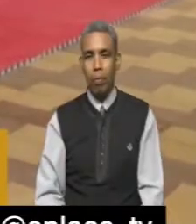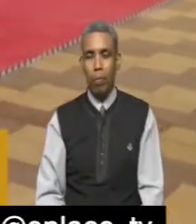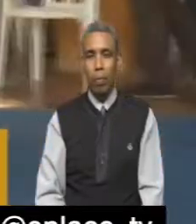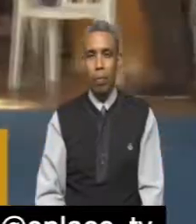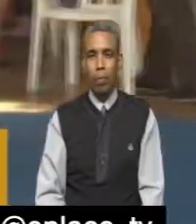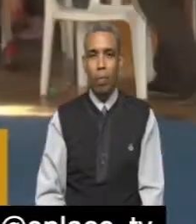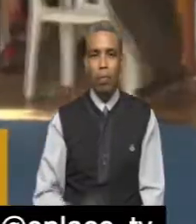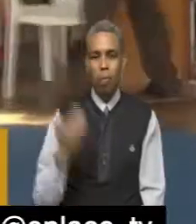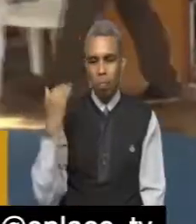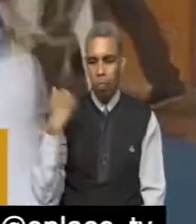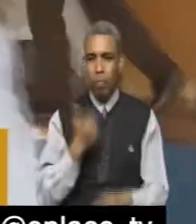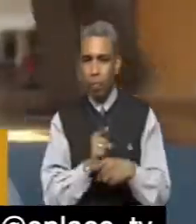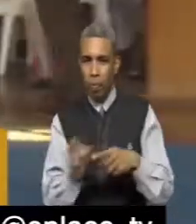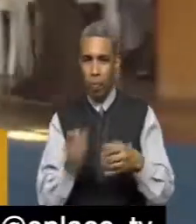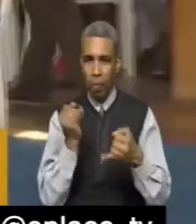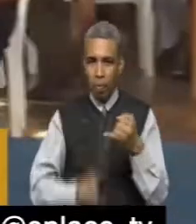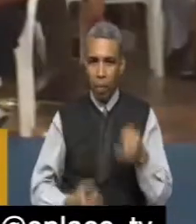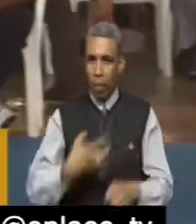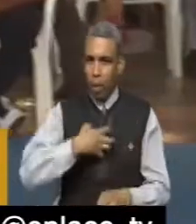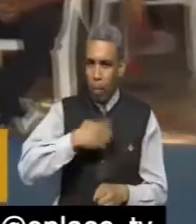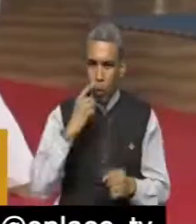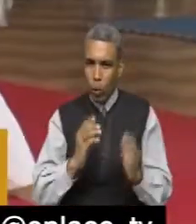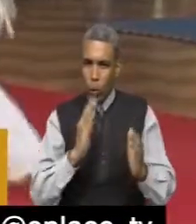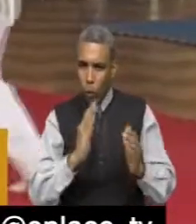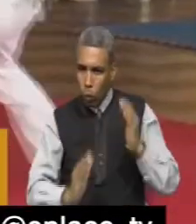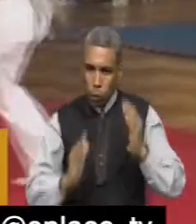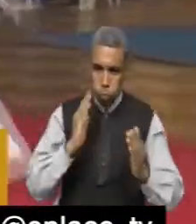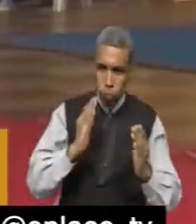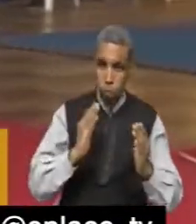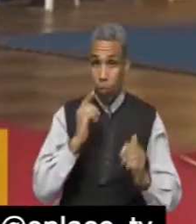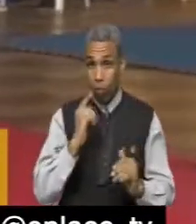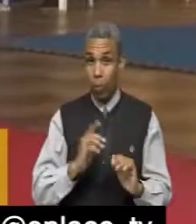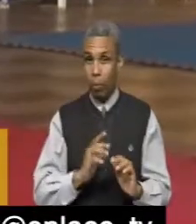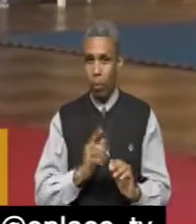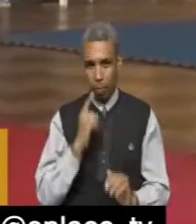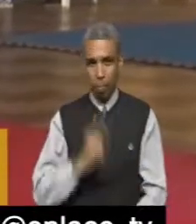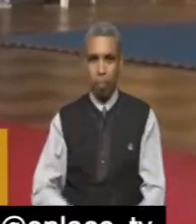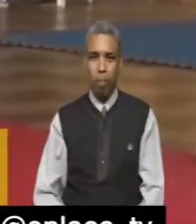Club Infantas, encuentro de taekwondo en todas sus categorías.